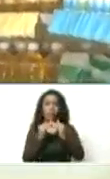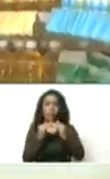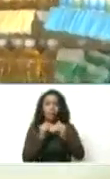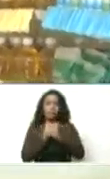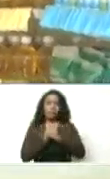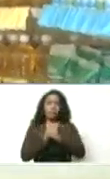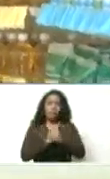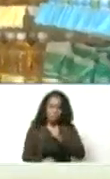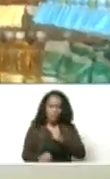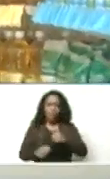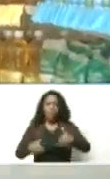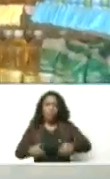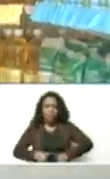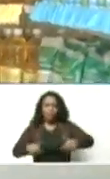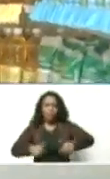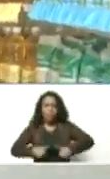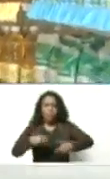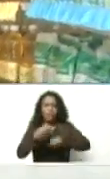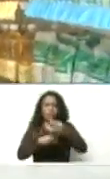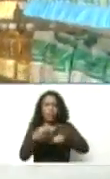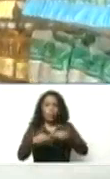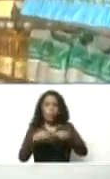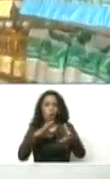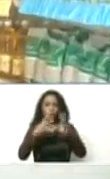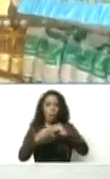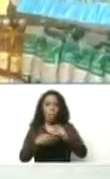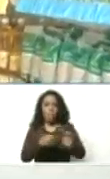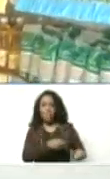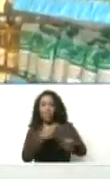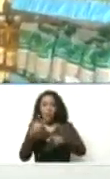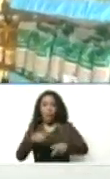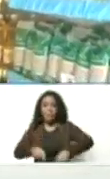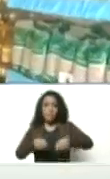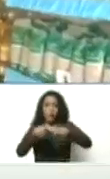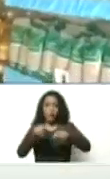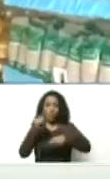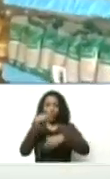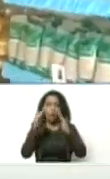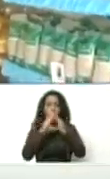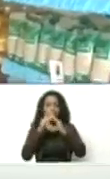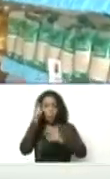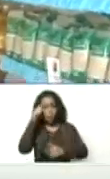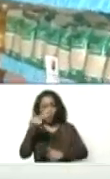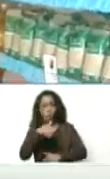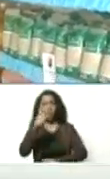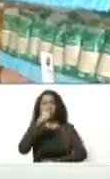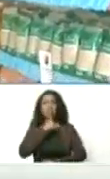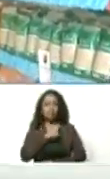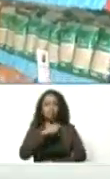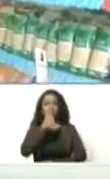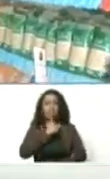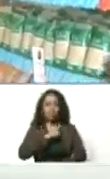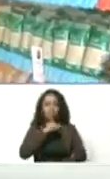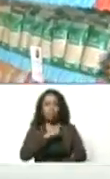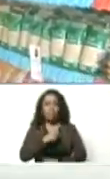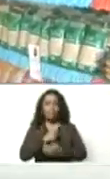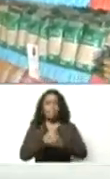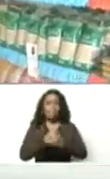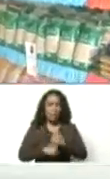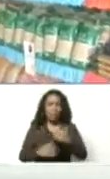Parimos y creamos los CLAT para llevarle el mercado en su casa al pueblo. Resistimos,